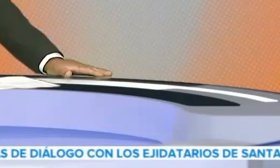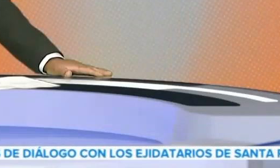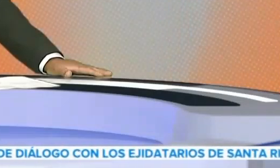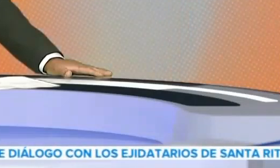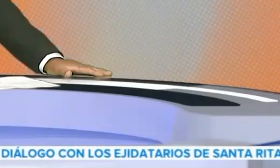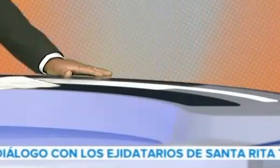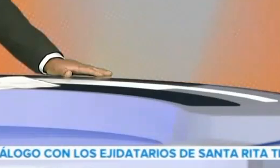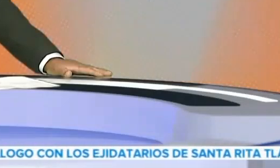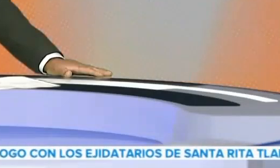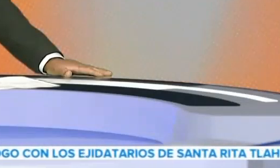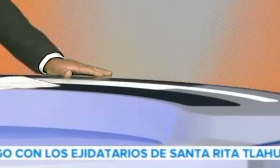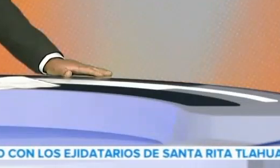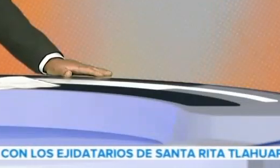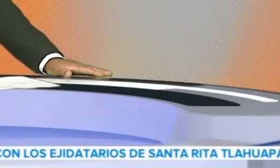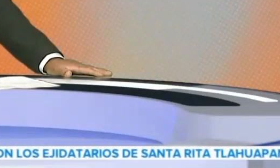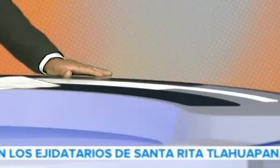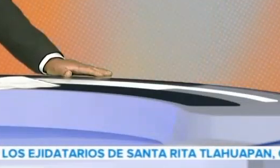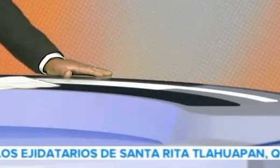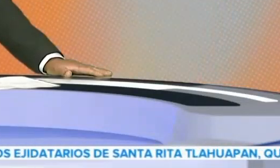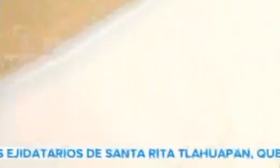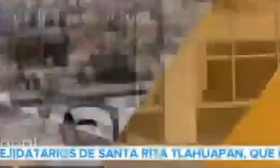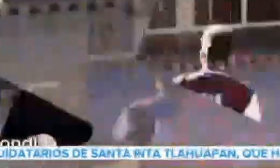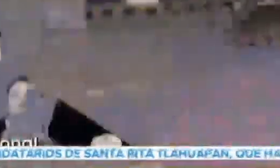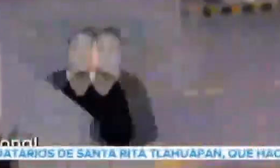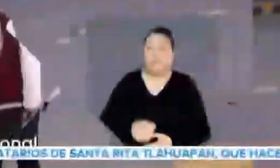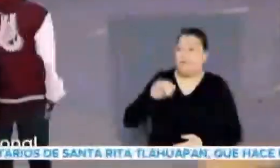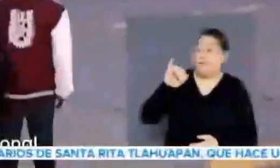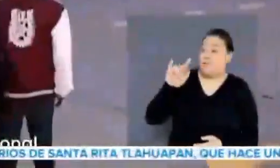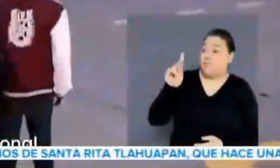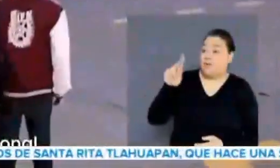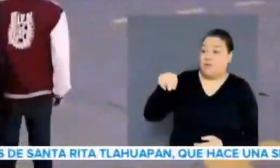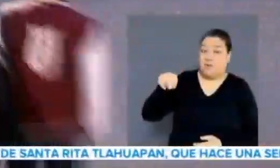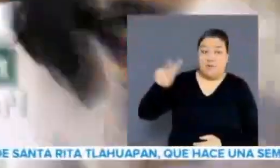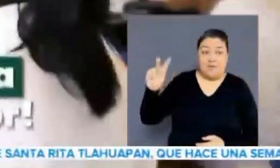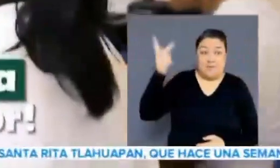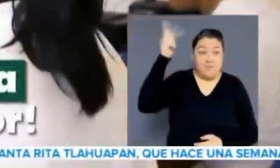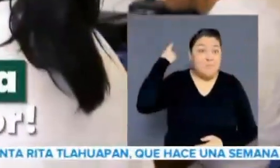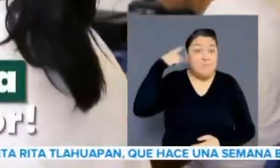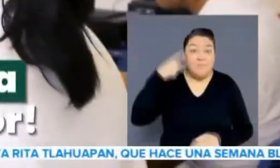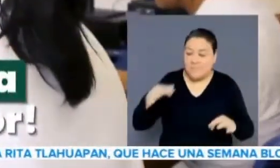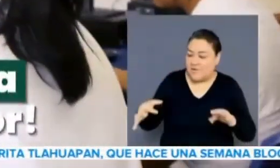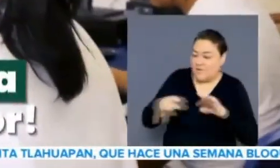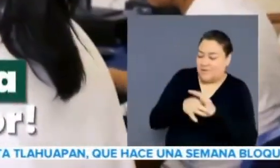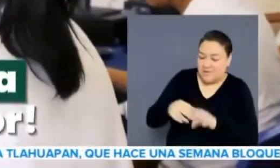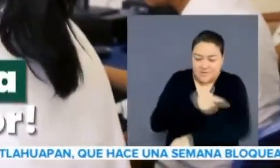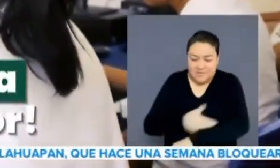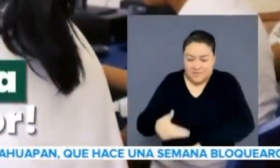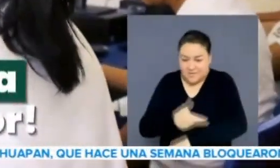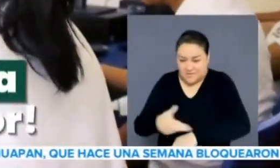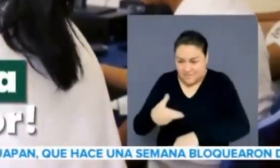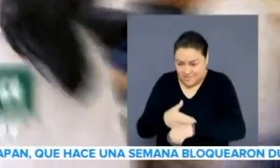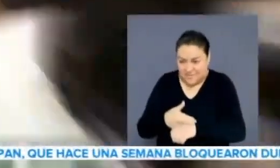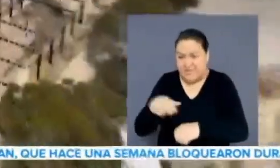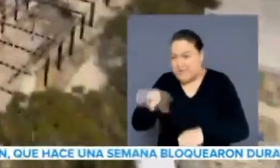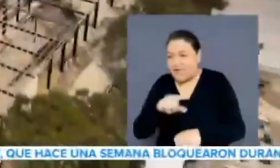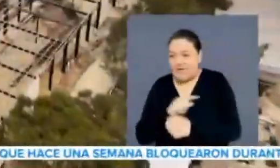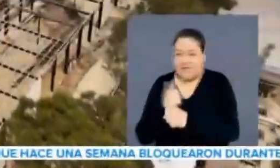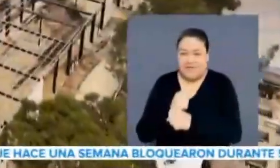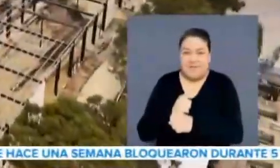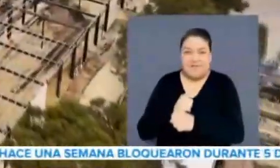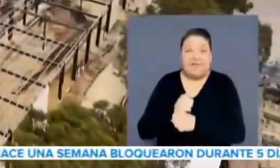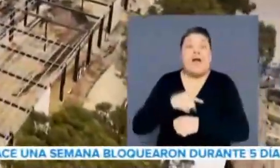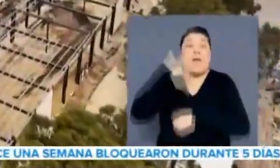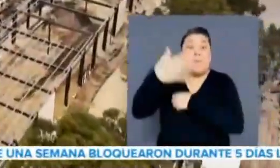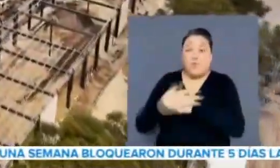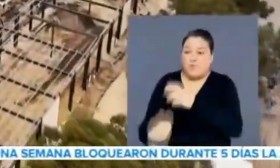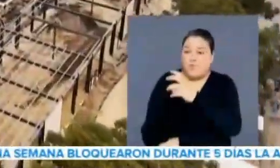este ciclo escolar también inician las clases para la primera generación del Politécnico Nacional en Puebla aunque se había proyectado hacerlo de